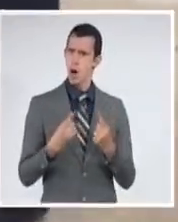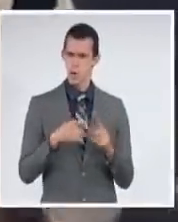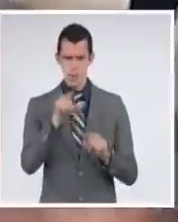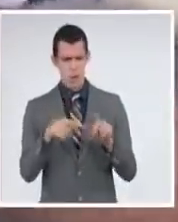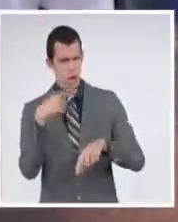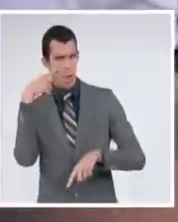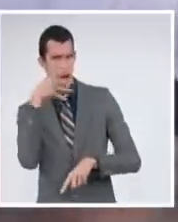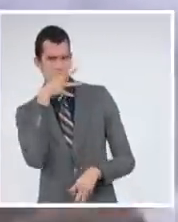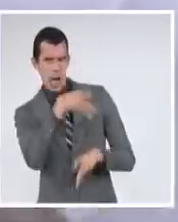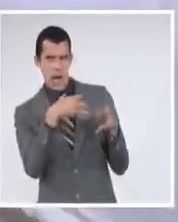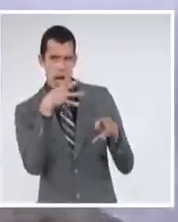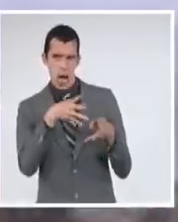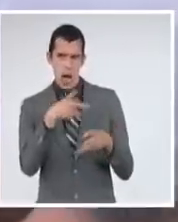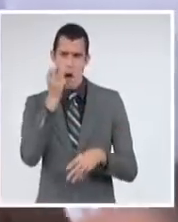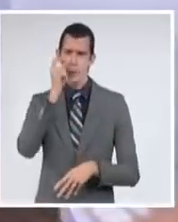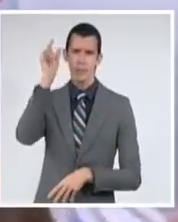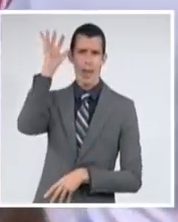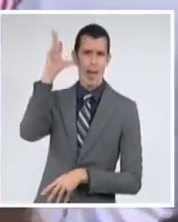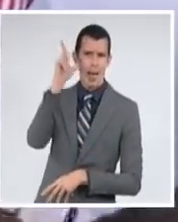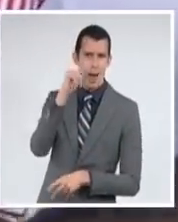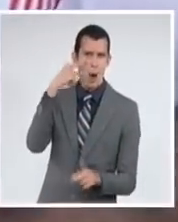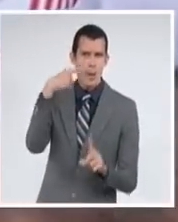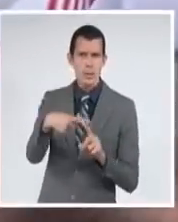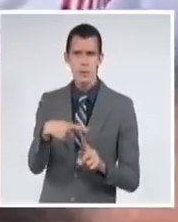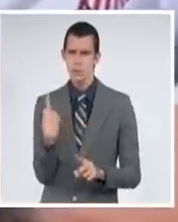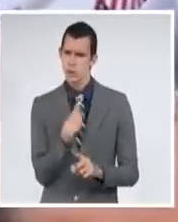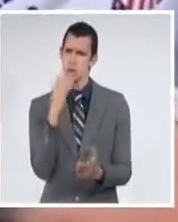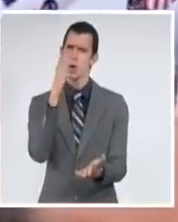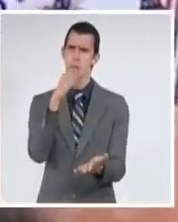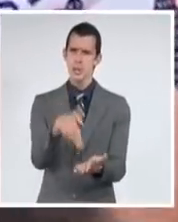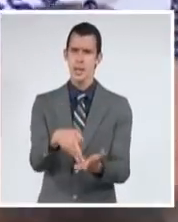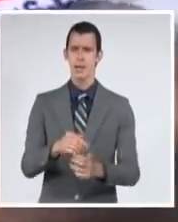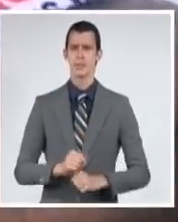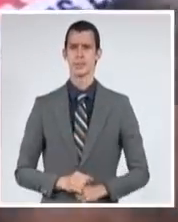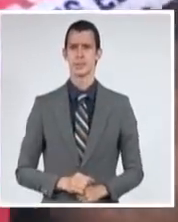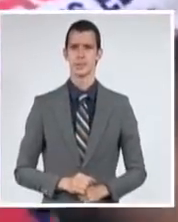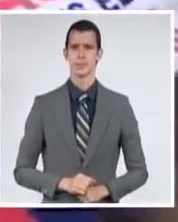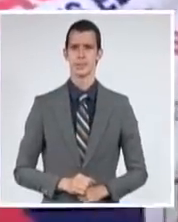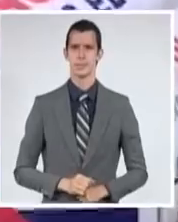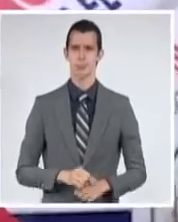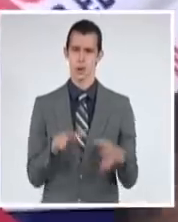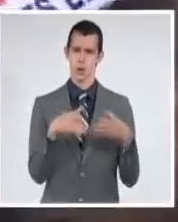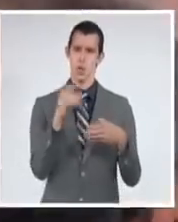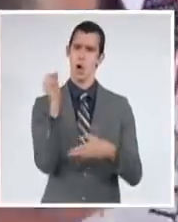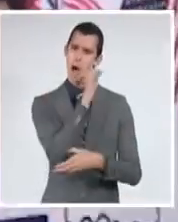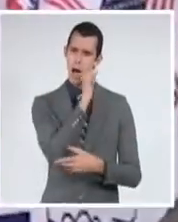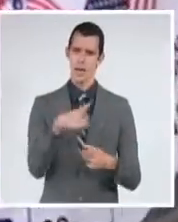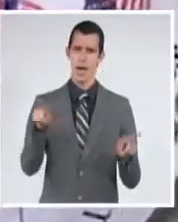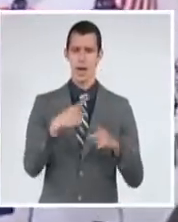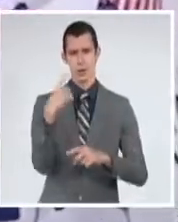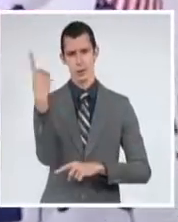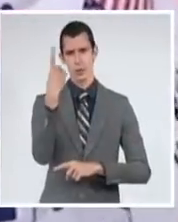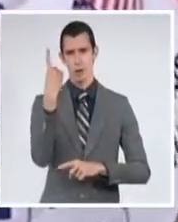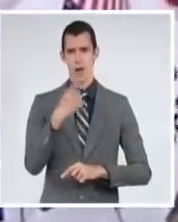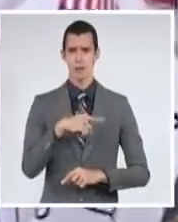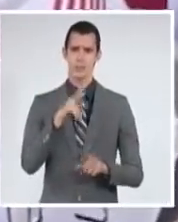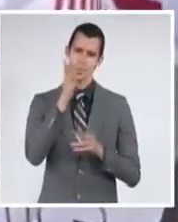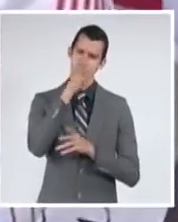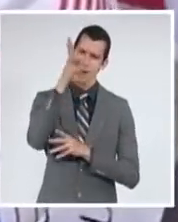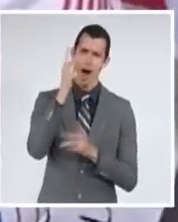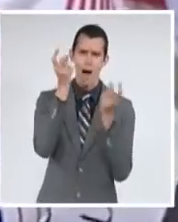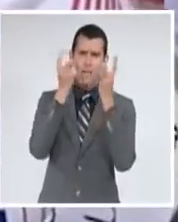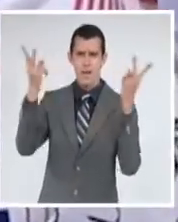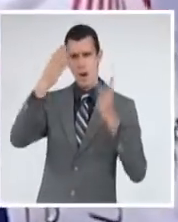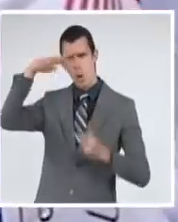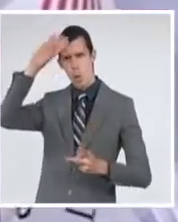familia cubana hasta las puertas de la Casa Blanca. ¡A las armas valientes corren! ¡Viva Cuba! ¡Viva! ¡Viva